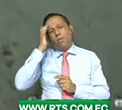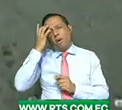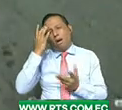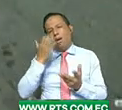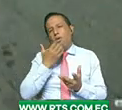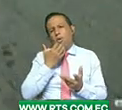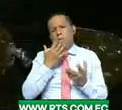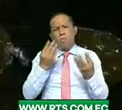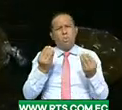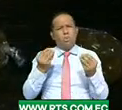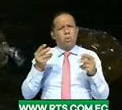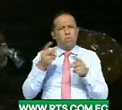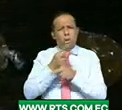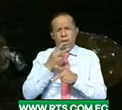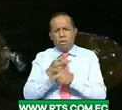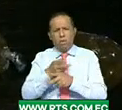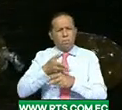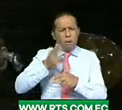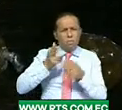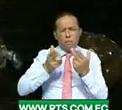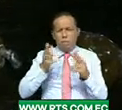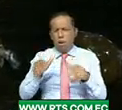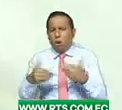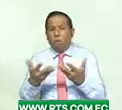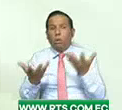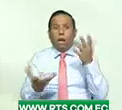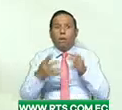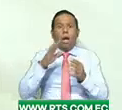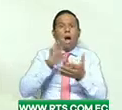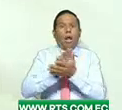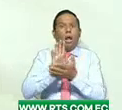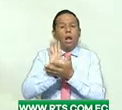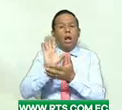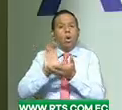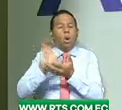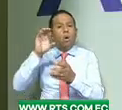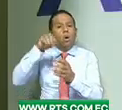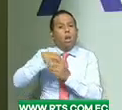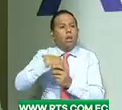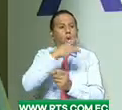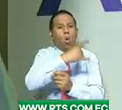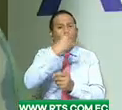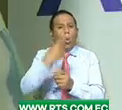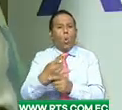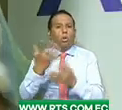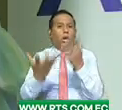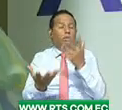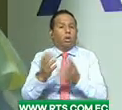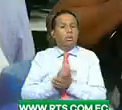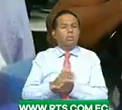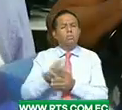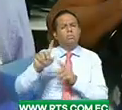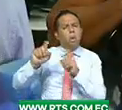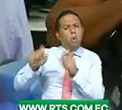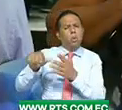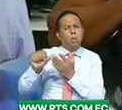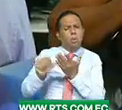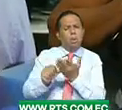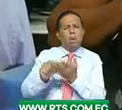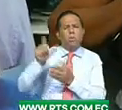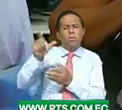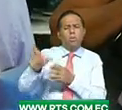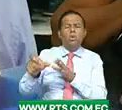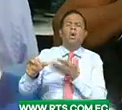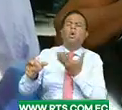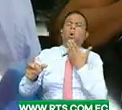urbe porteña y que podrían replicarse en los colegios. ¿Cómo se va a controlar esto? Le preguntamos a la ministra de Educación. El ministerio cuenta con un